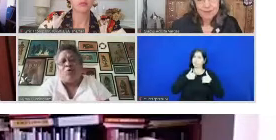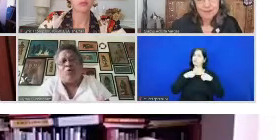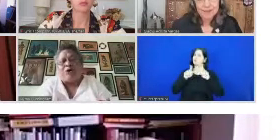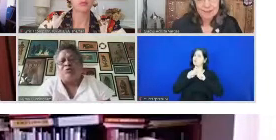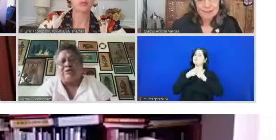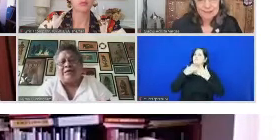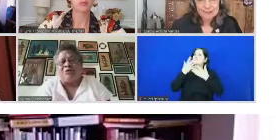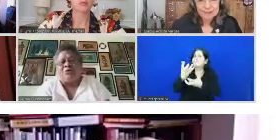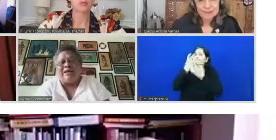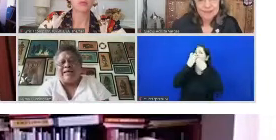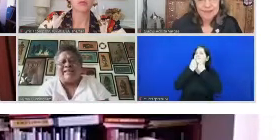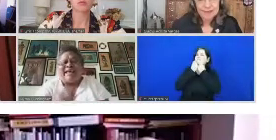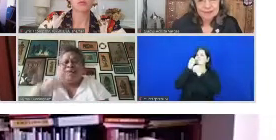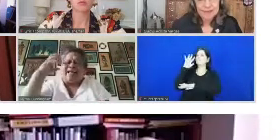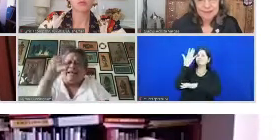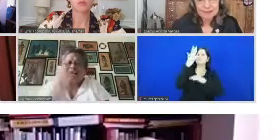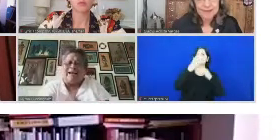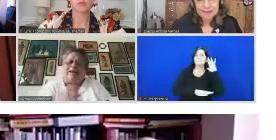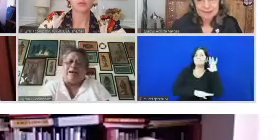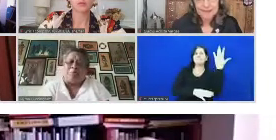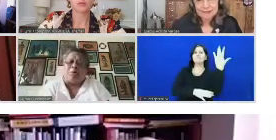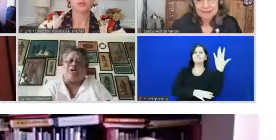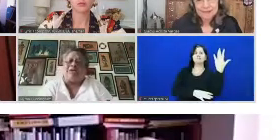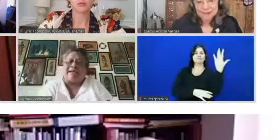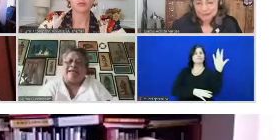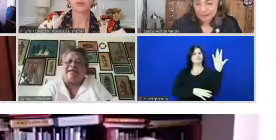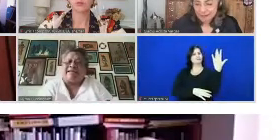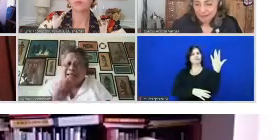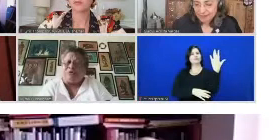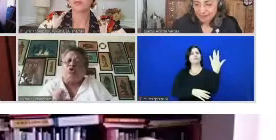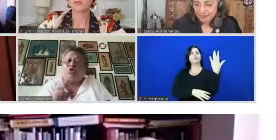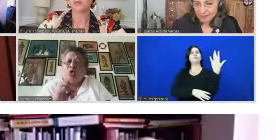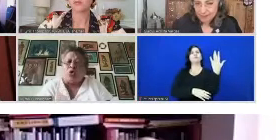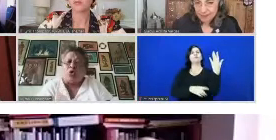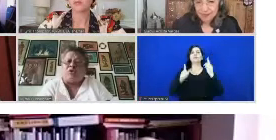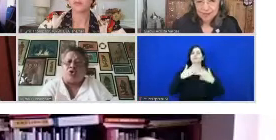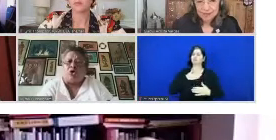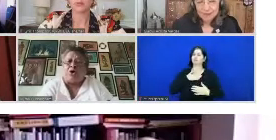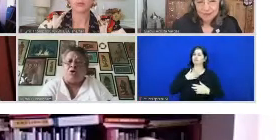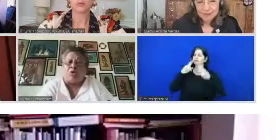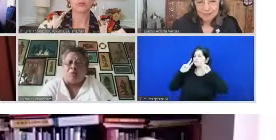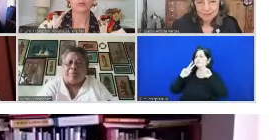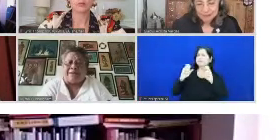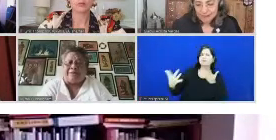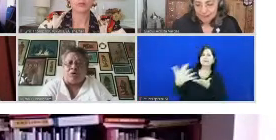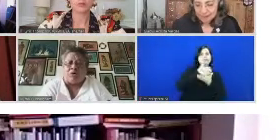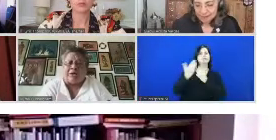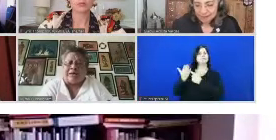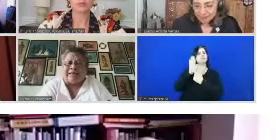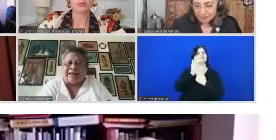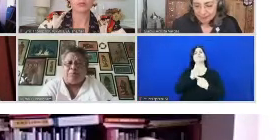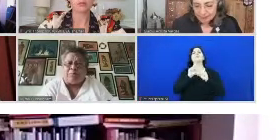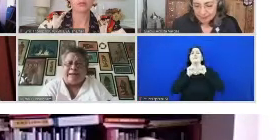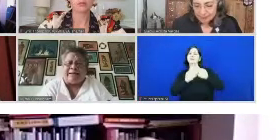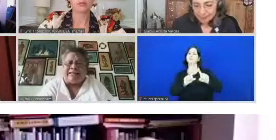es un resultado de el aporte tan impacto teórico como práctico de